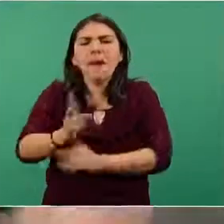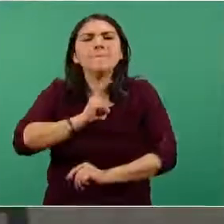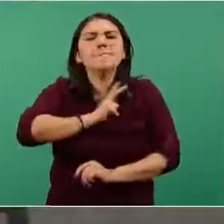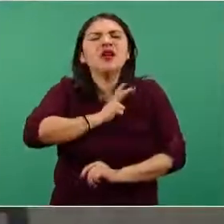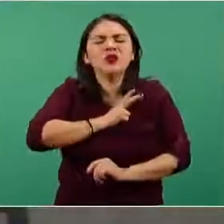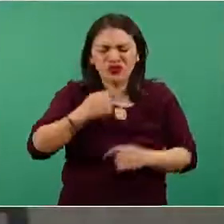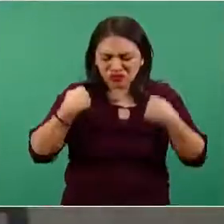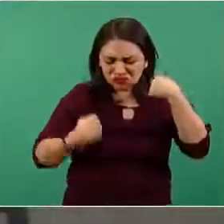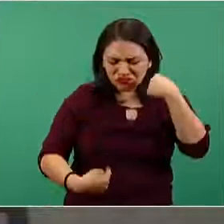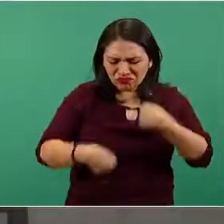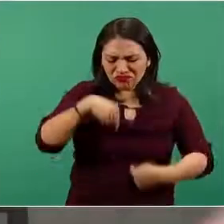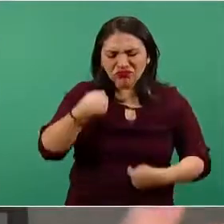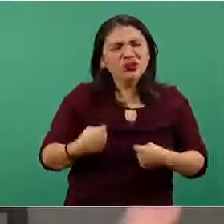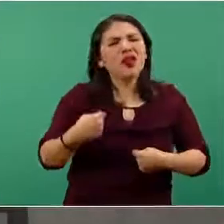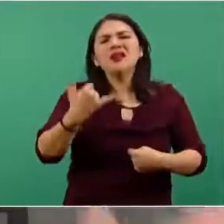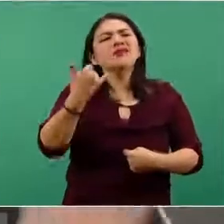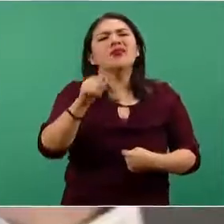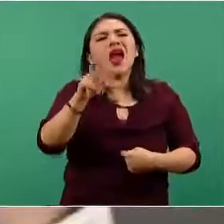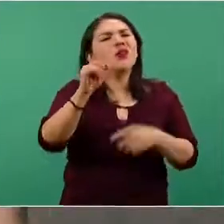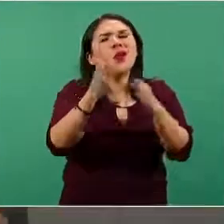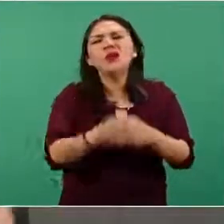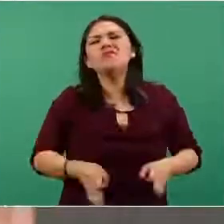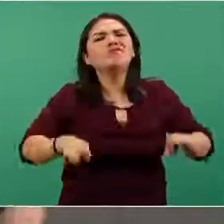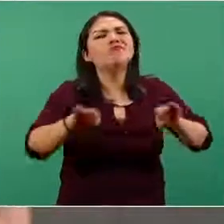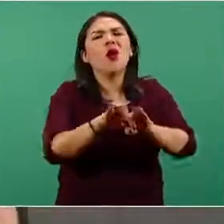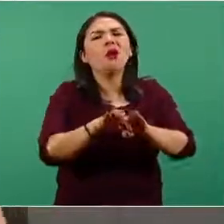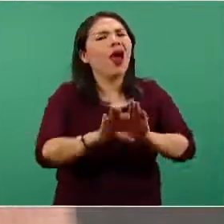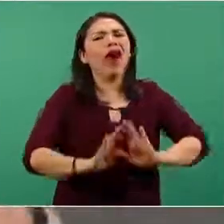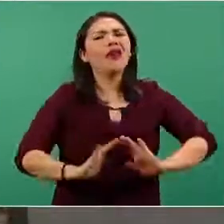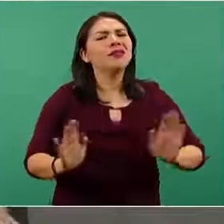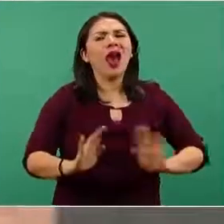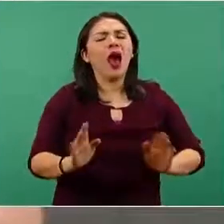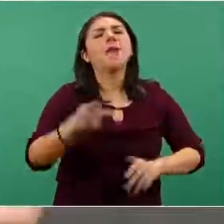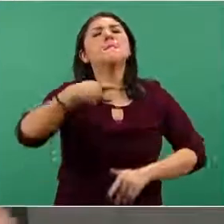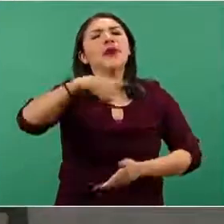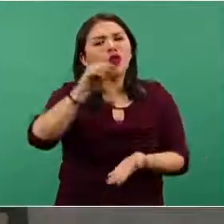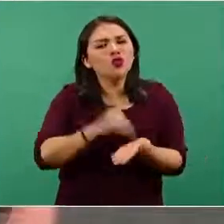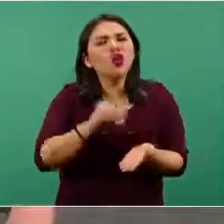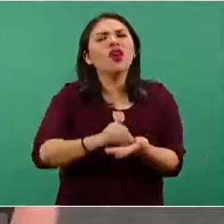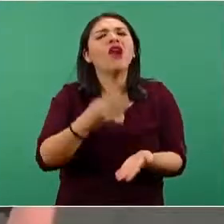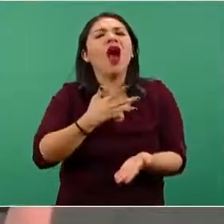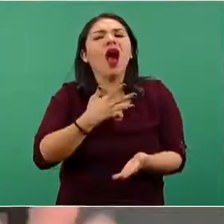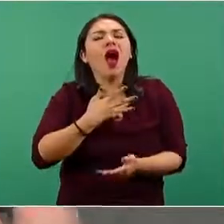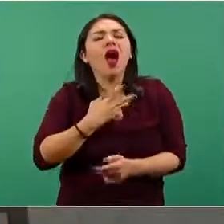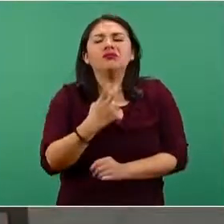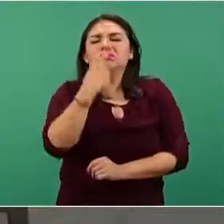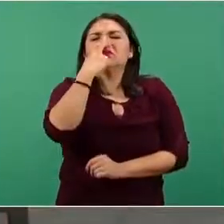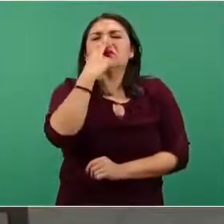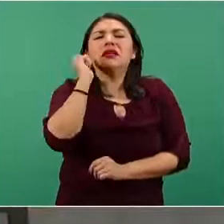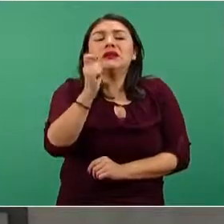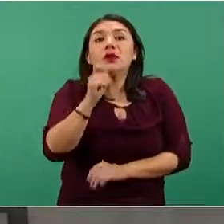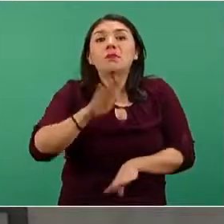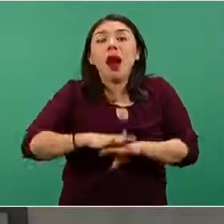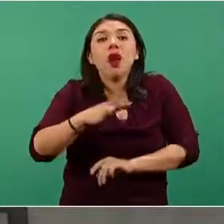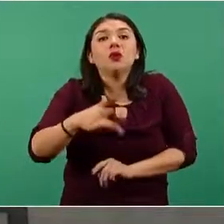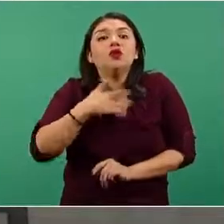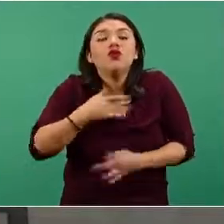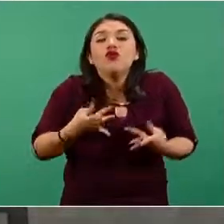la capacidad contagiante, pero que todavía aparecen en una prueba tan sensible como la